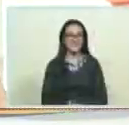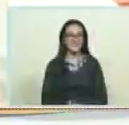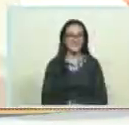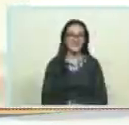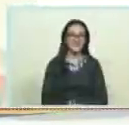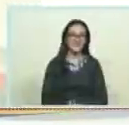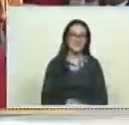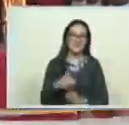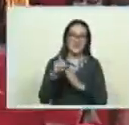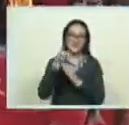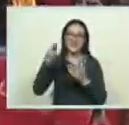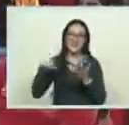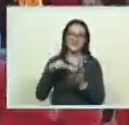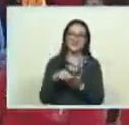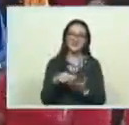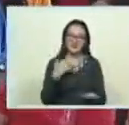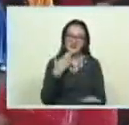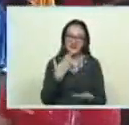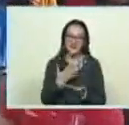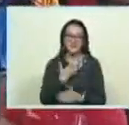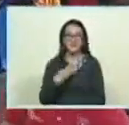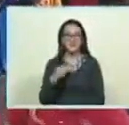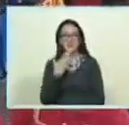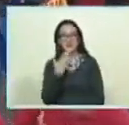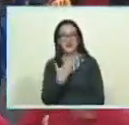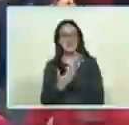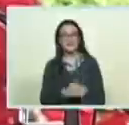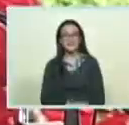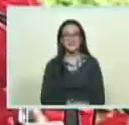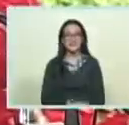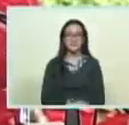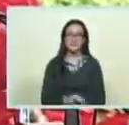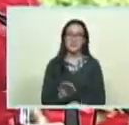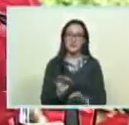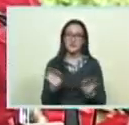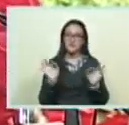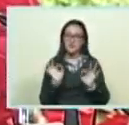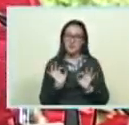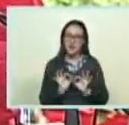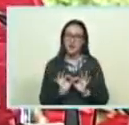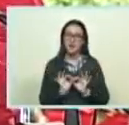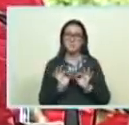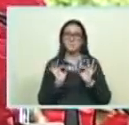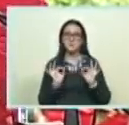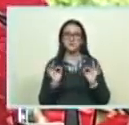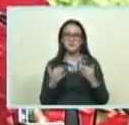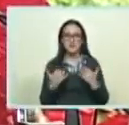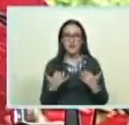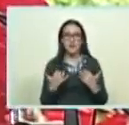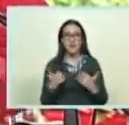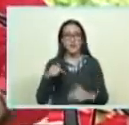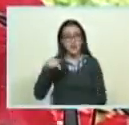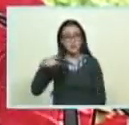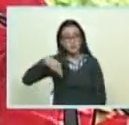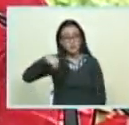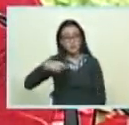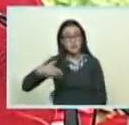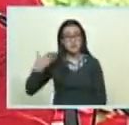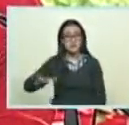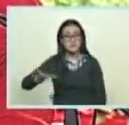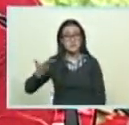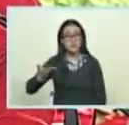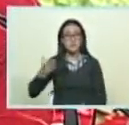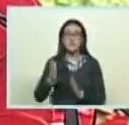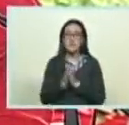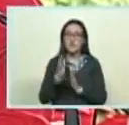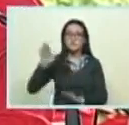nota, Jorge. Así es, presidente. Quiero, de manera especial, porque esto es algo muy importante,